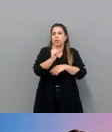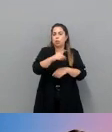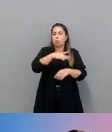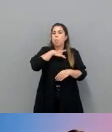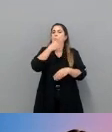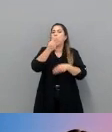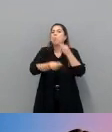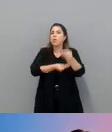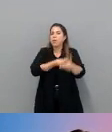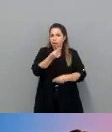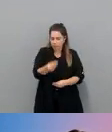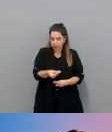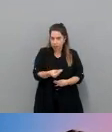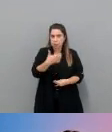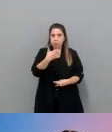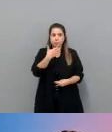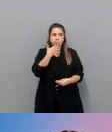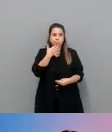sobre todo pues, para